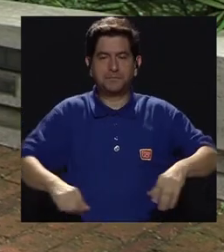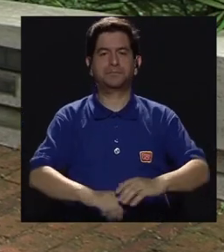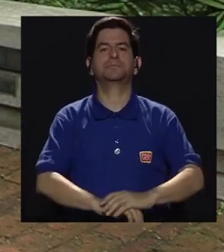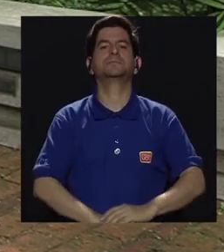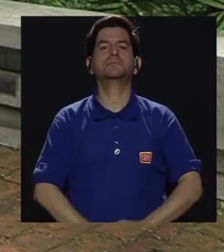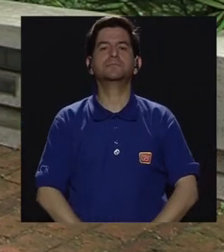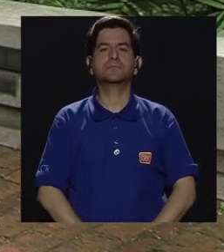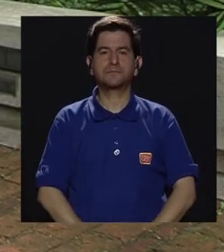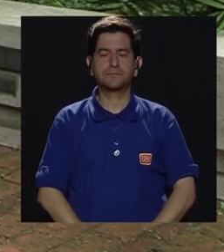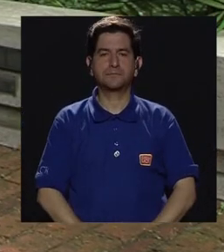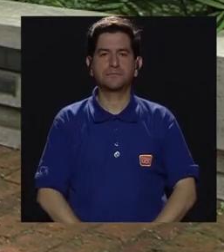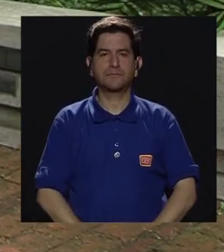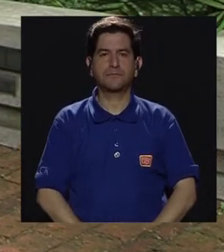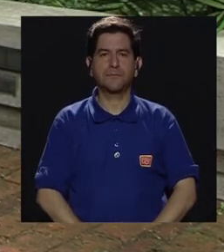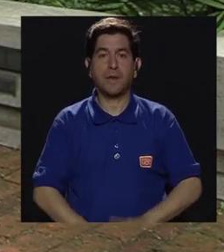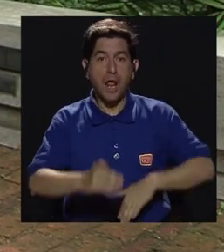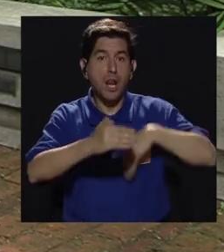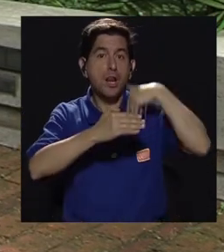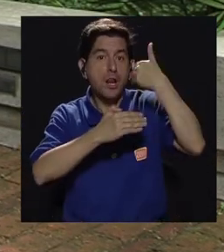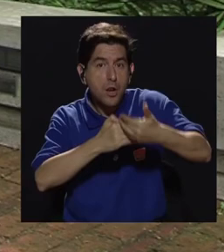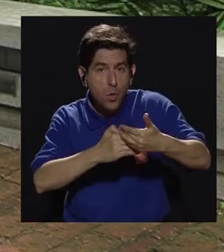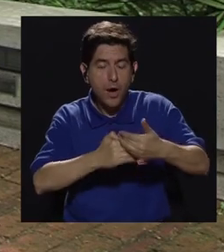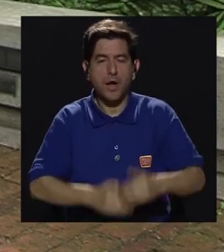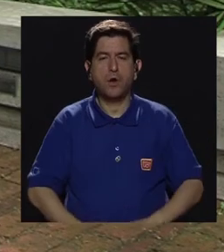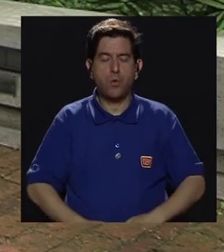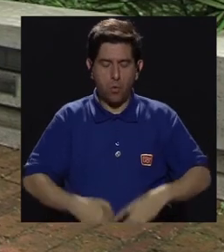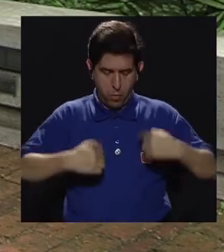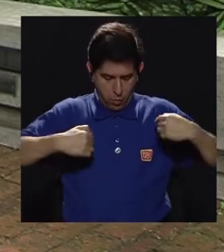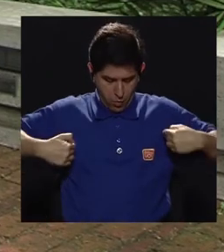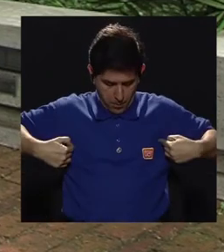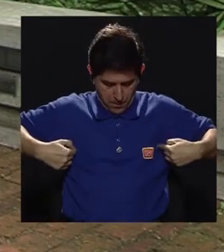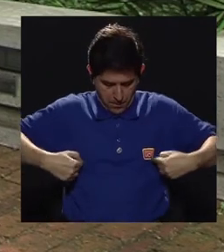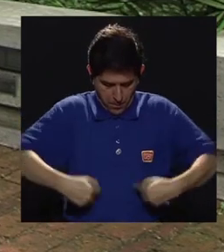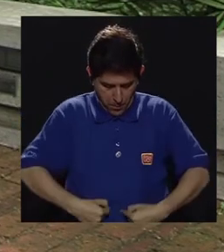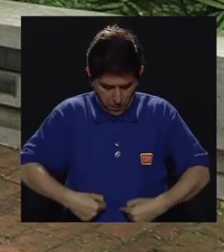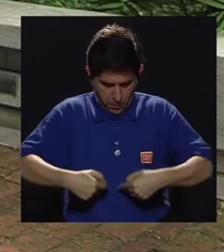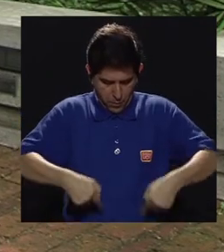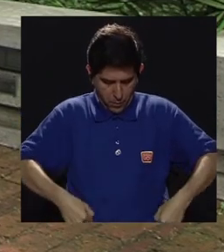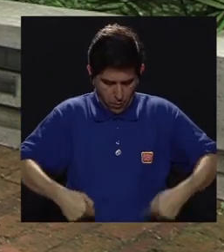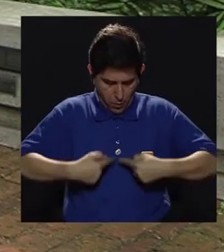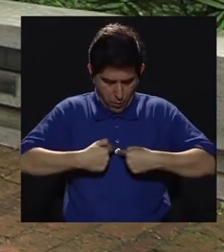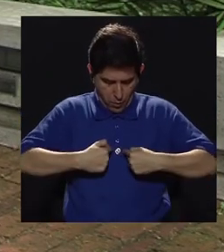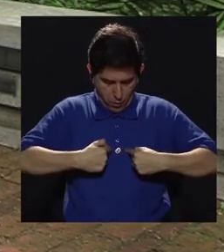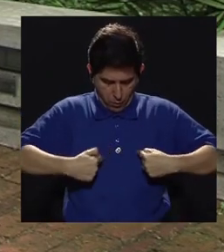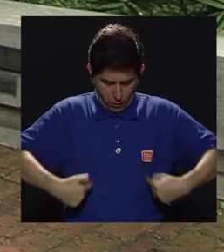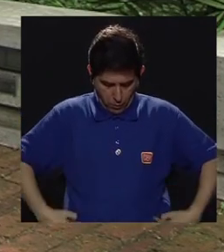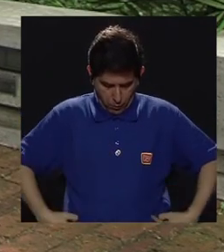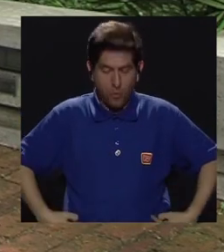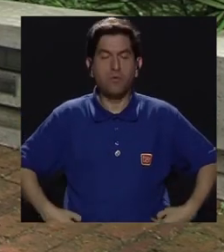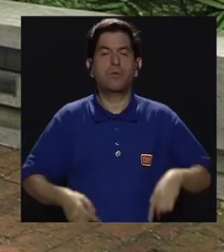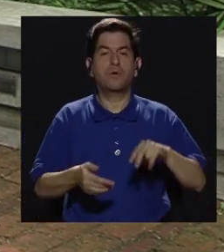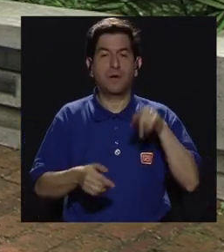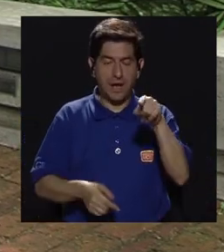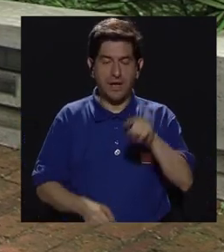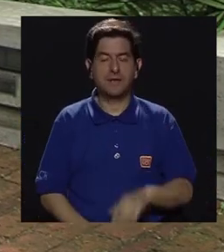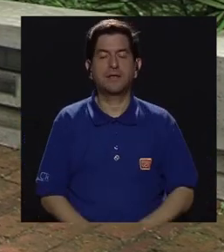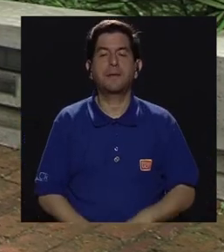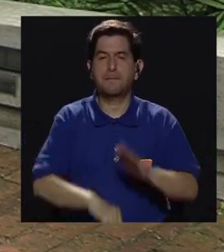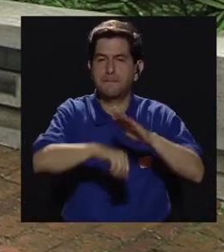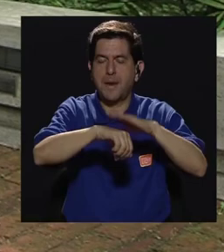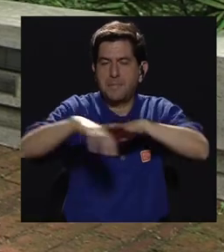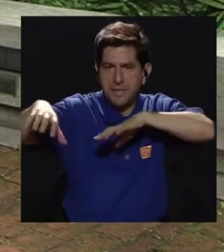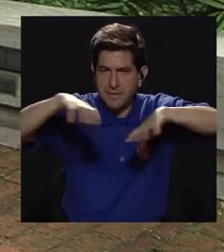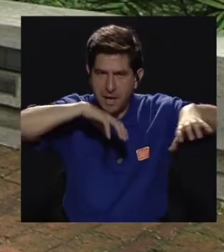una faja de forma horizontal. Después tenemos los músculos oblicuos, interno y externo, que forman una diagonal y que permiten